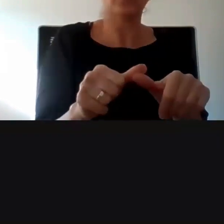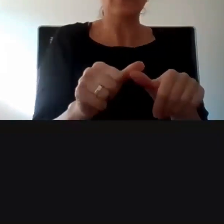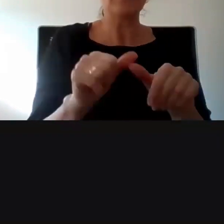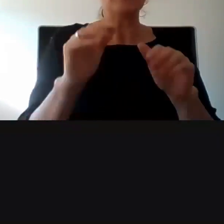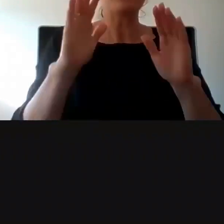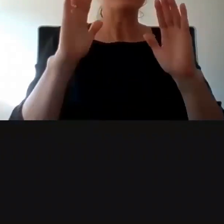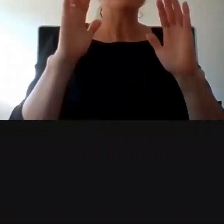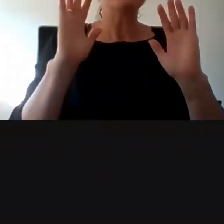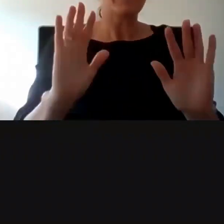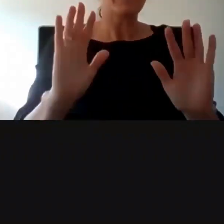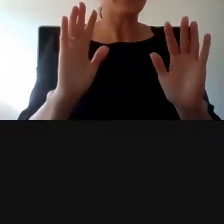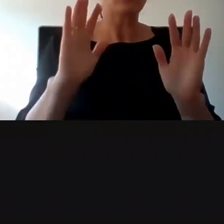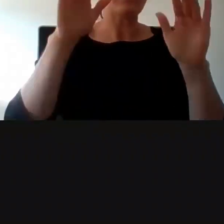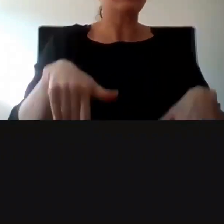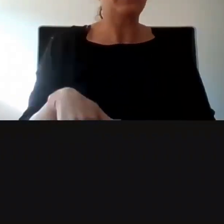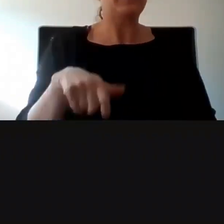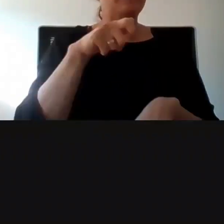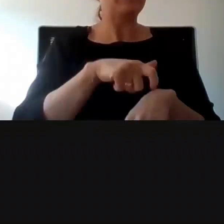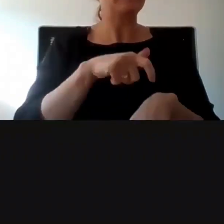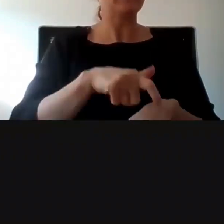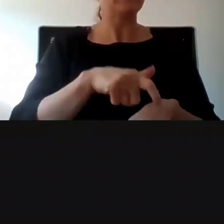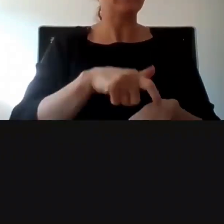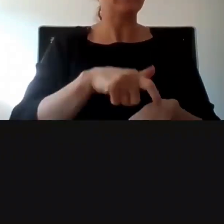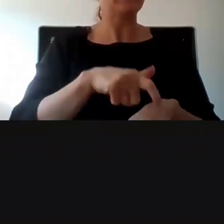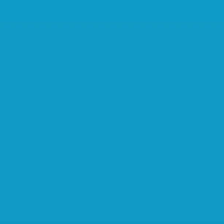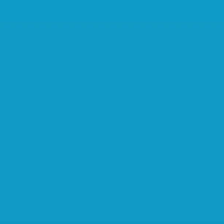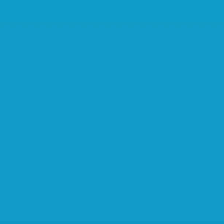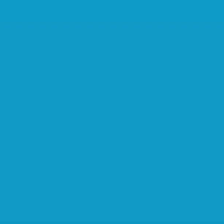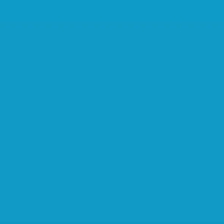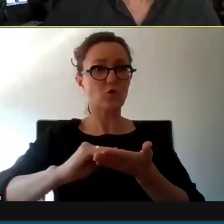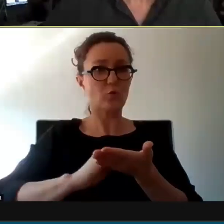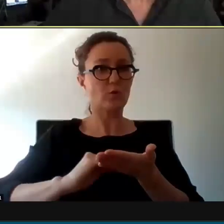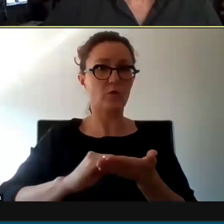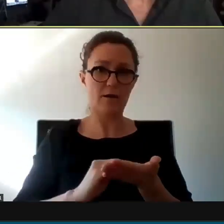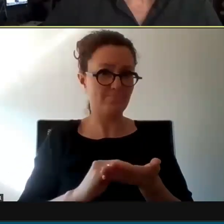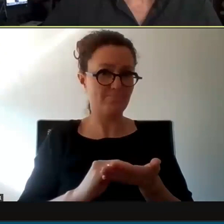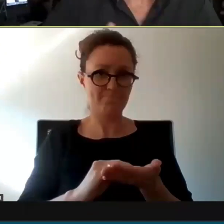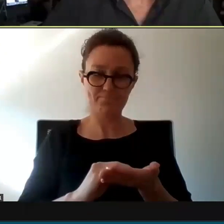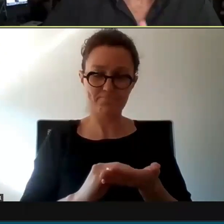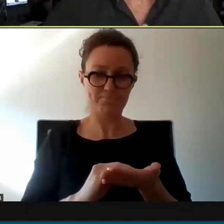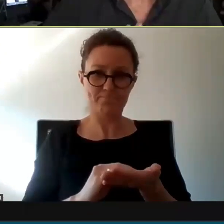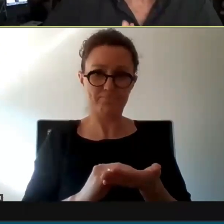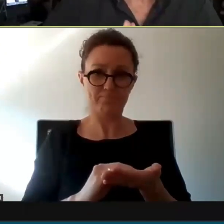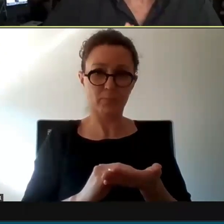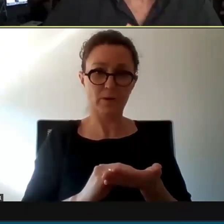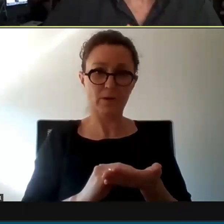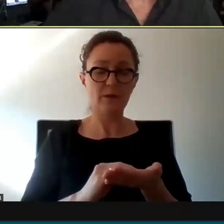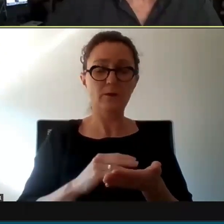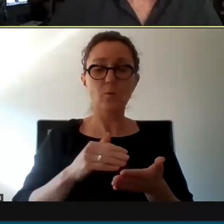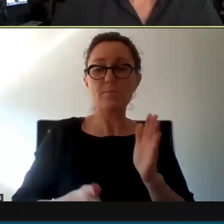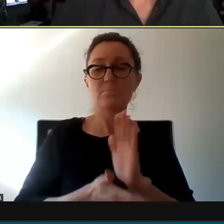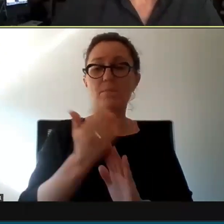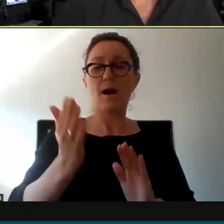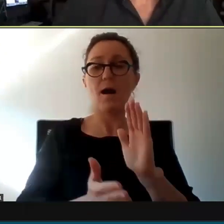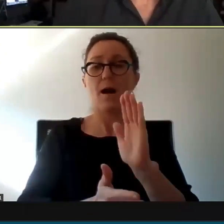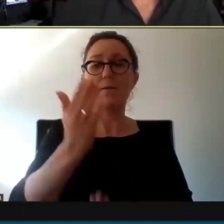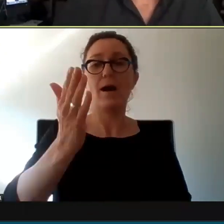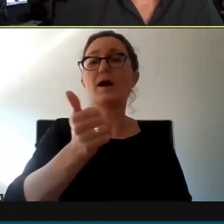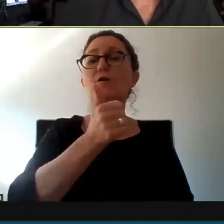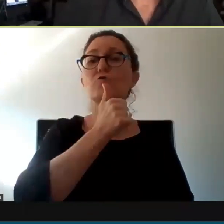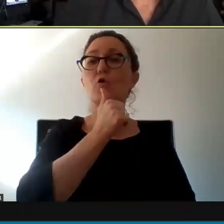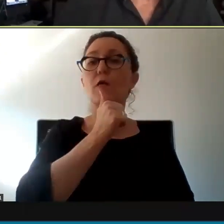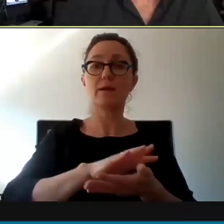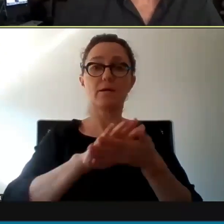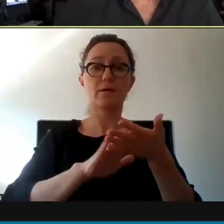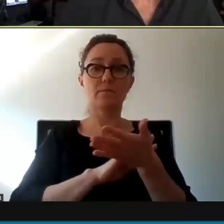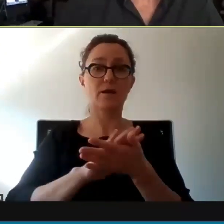está logrando resolver, ni siquiera de presentar la solución cercana, ¿no? Estamos hablando de violencia